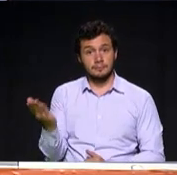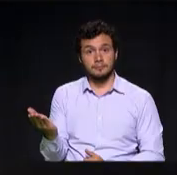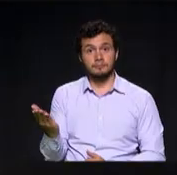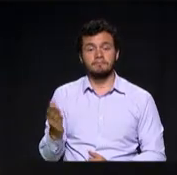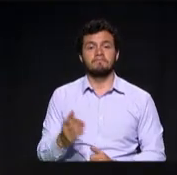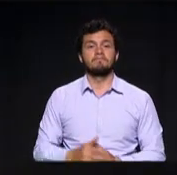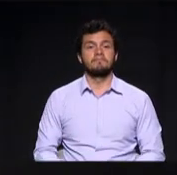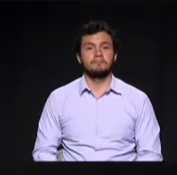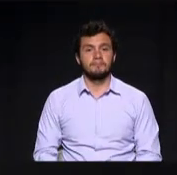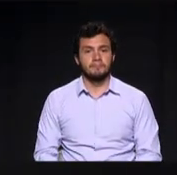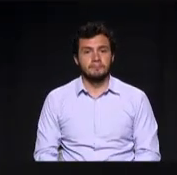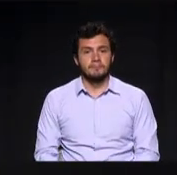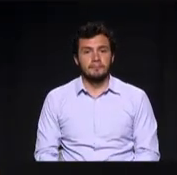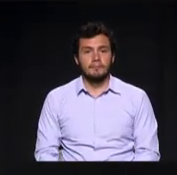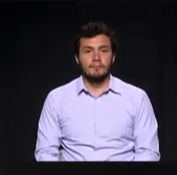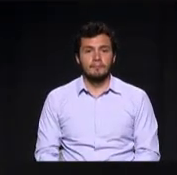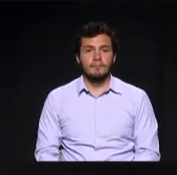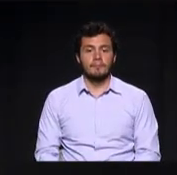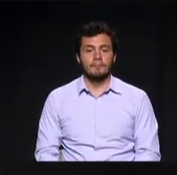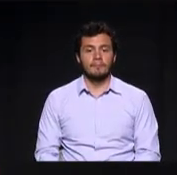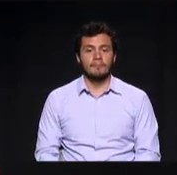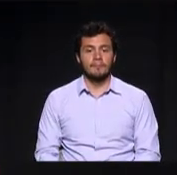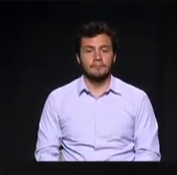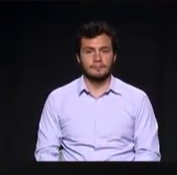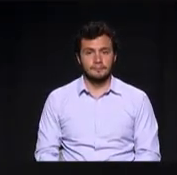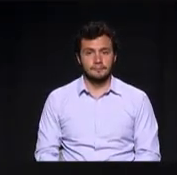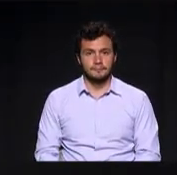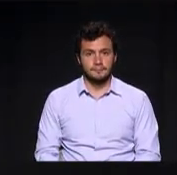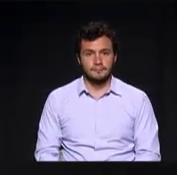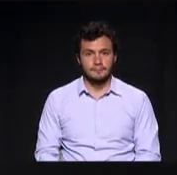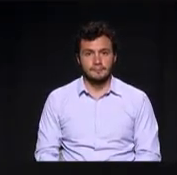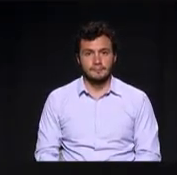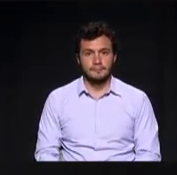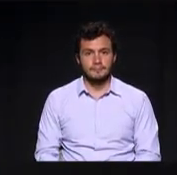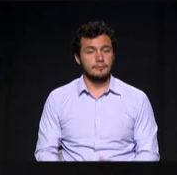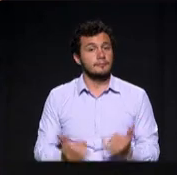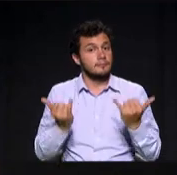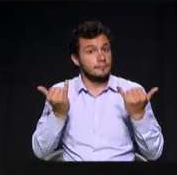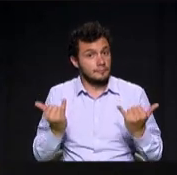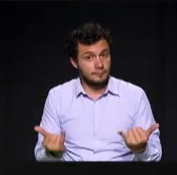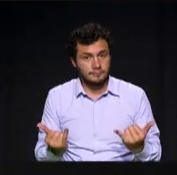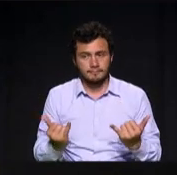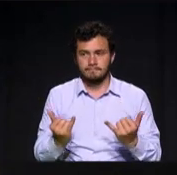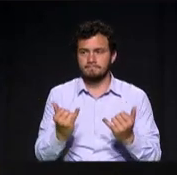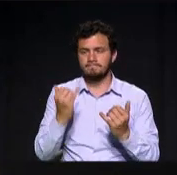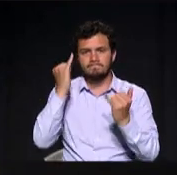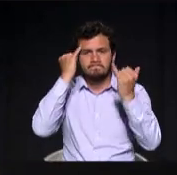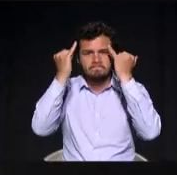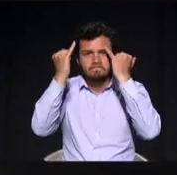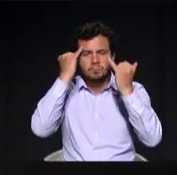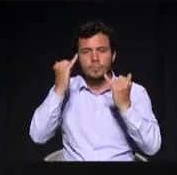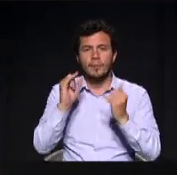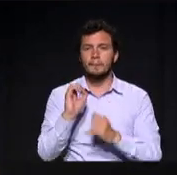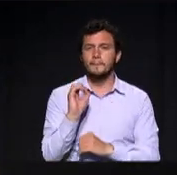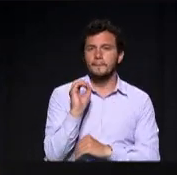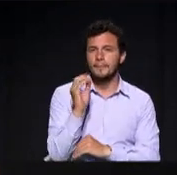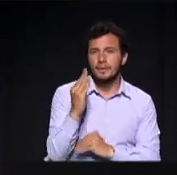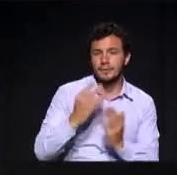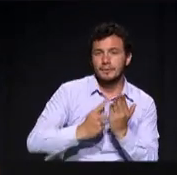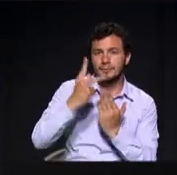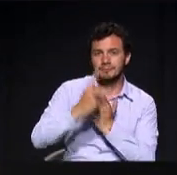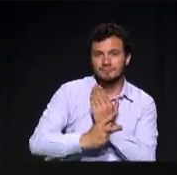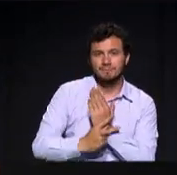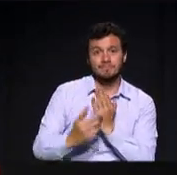empleo es precisamente generar empleo a través del banco de proyectos y de emprendimiento que este es incluso una